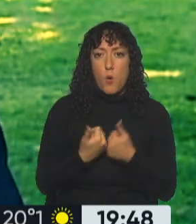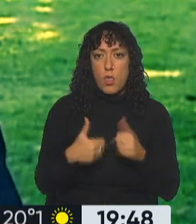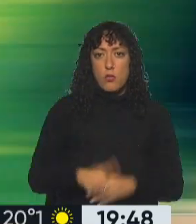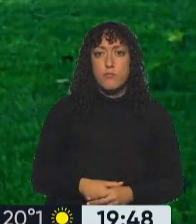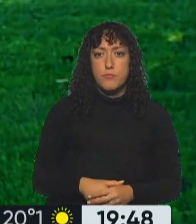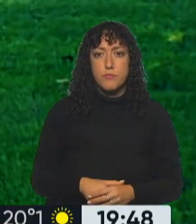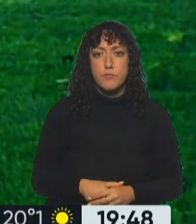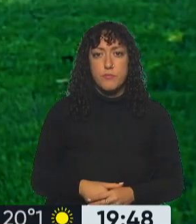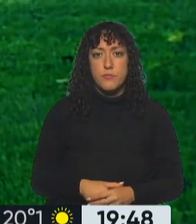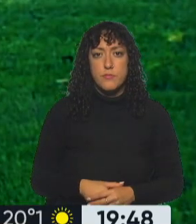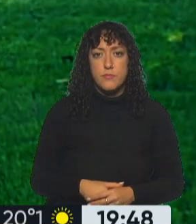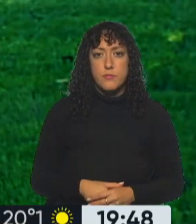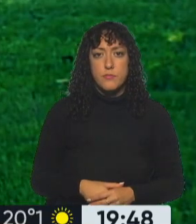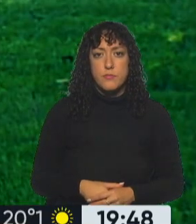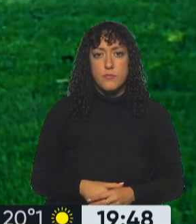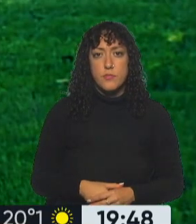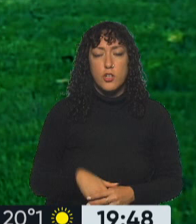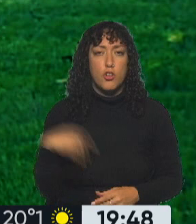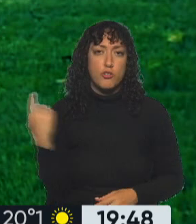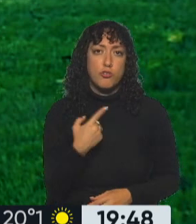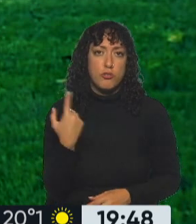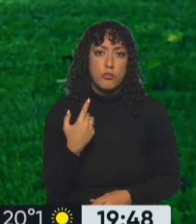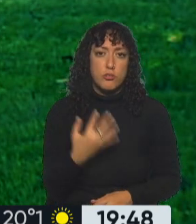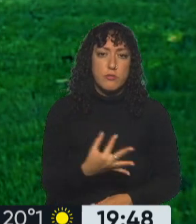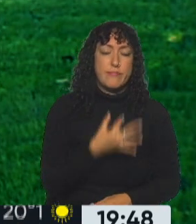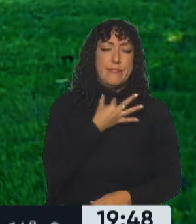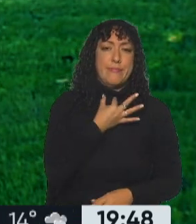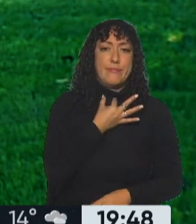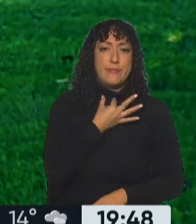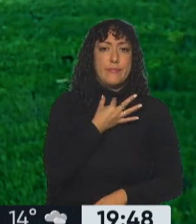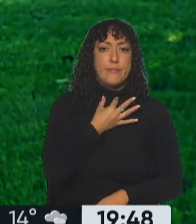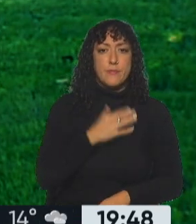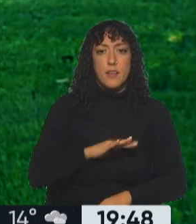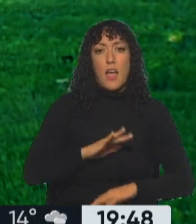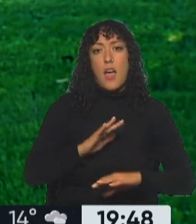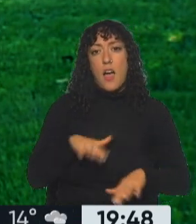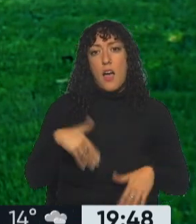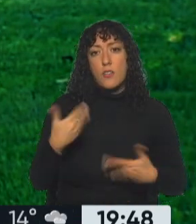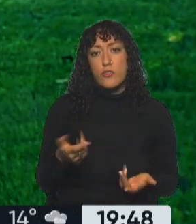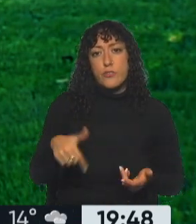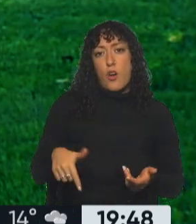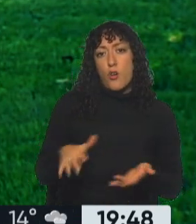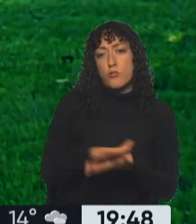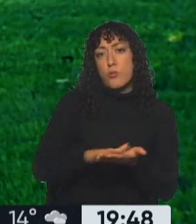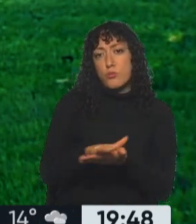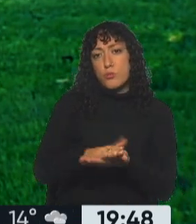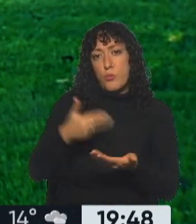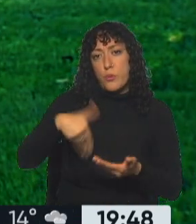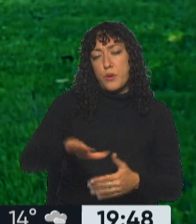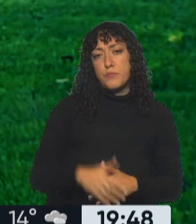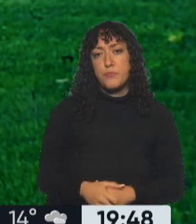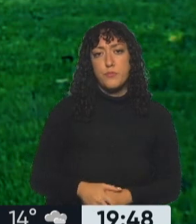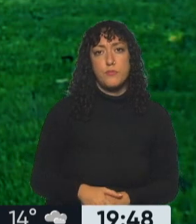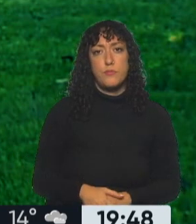Internacional. Teníamos una soga al cuello, una espada de Damocles, y ahora tenemos un camino que podemos